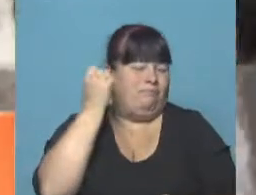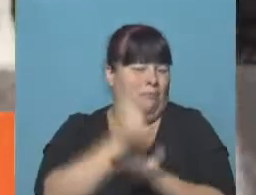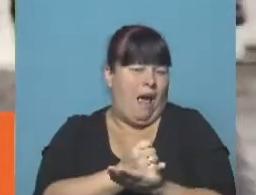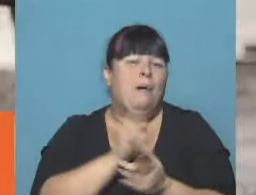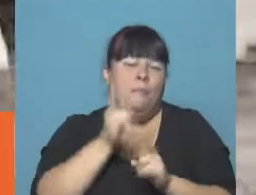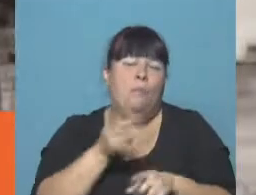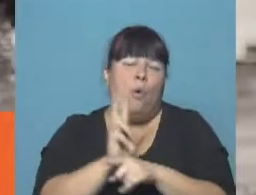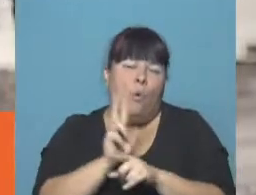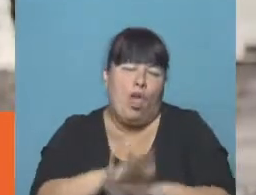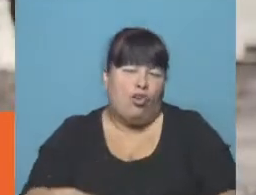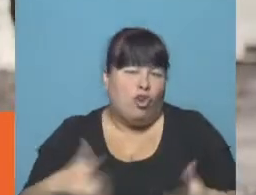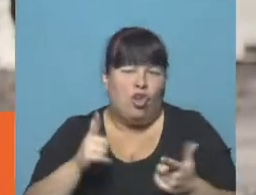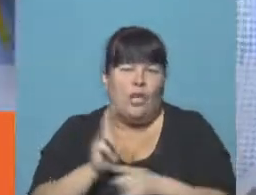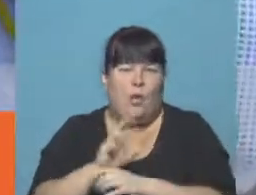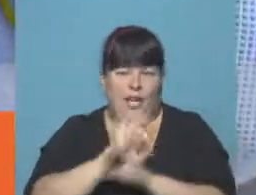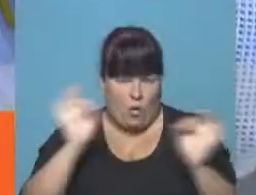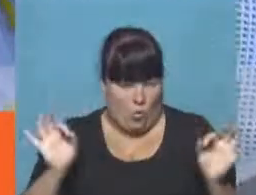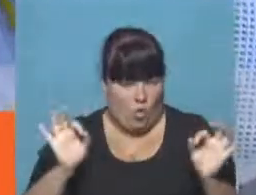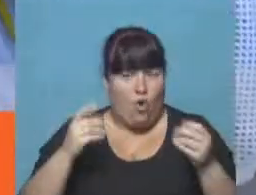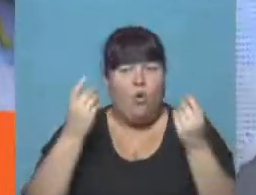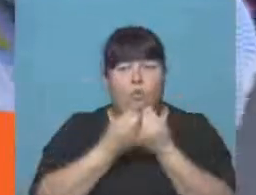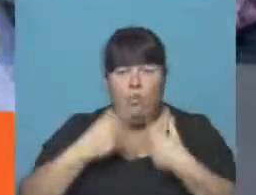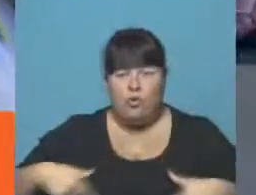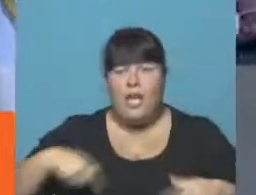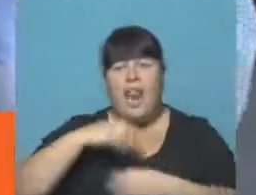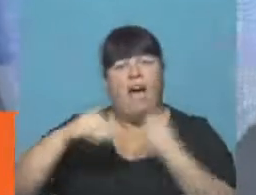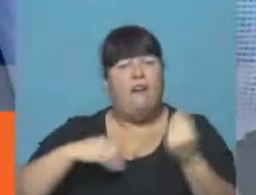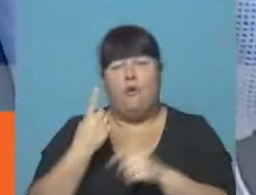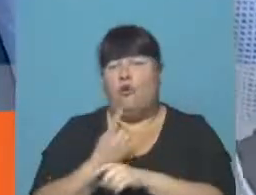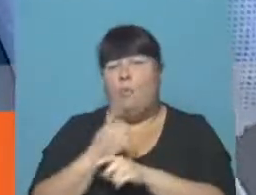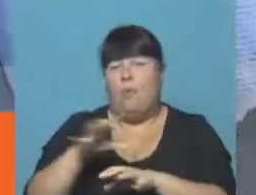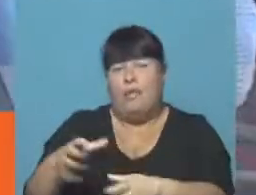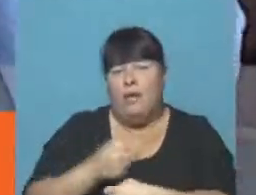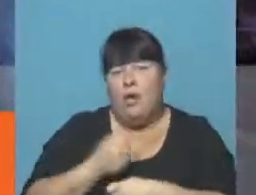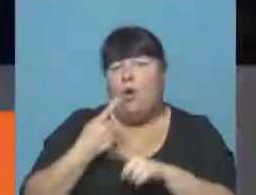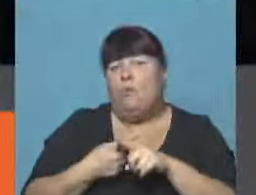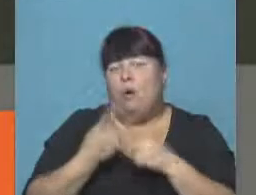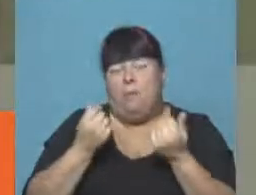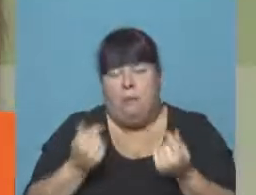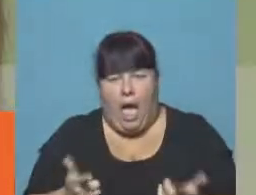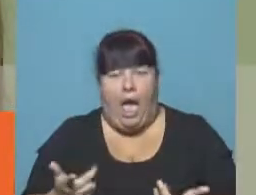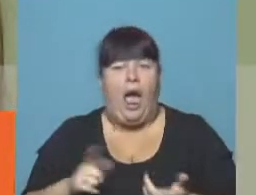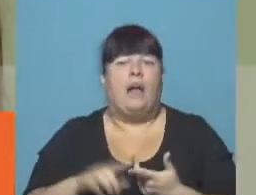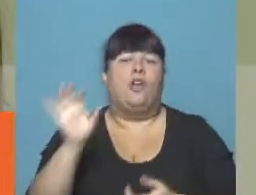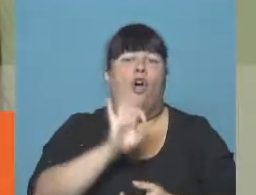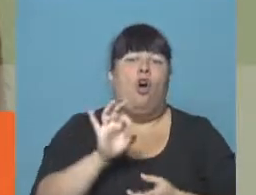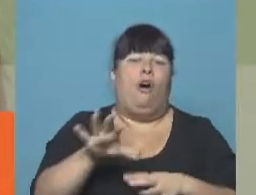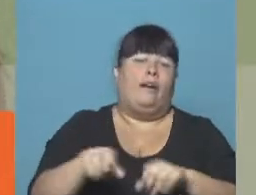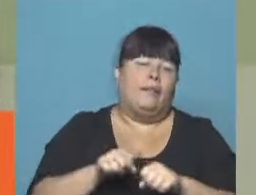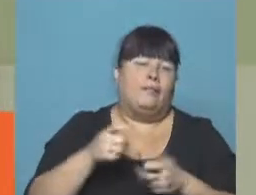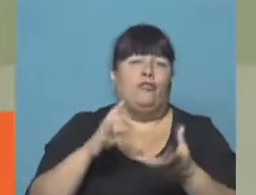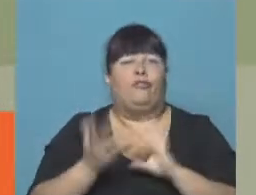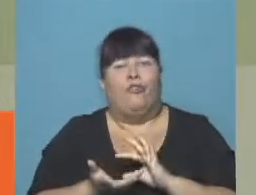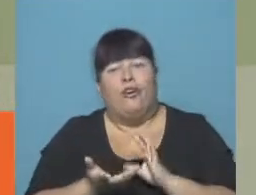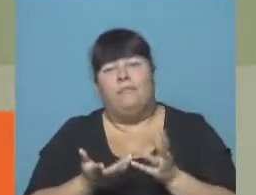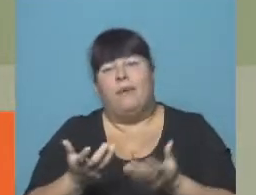una niñez que está desamparada. En muchísimos casos las familias no pueden tenerlos por una cuestión económica o los tienen de alguna